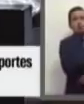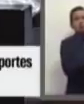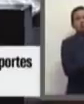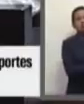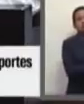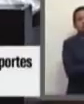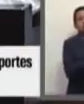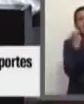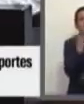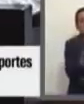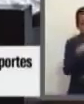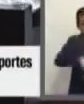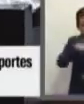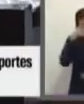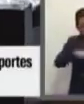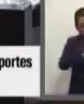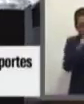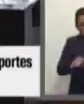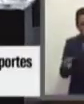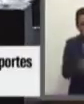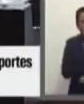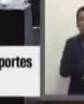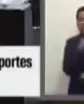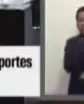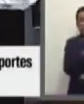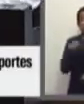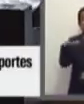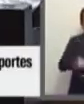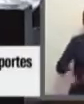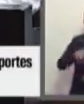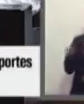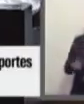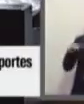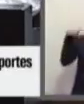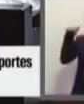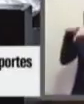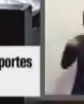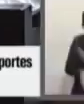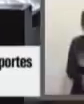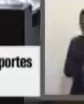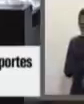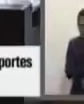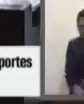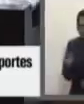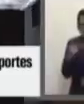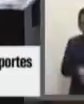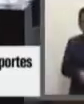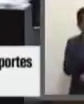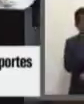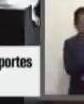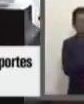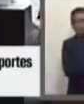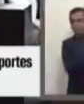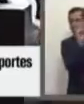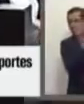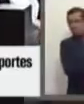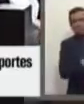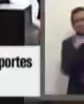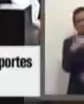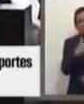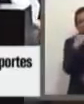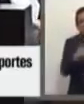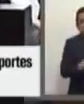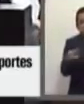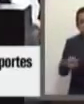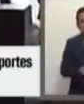lo que sucede en el país, ha sumido al pueblo en la miseria y está ya en el basurero de la historia. Es un